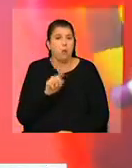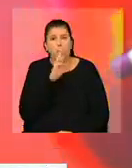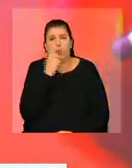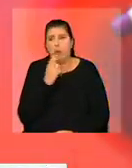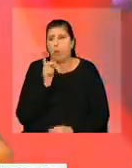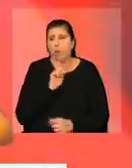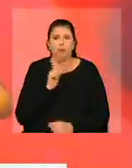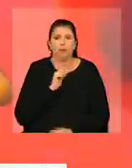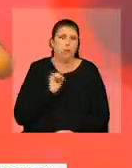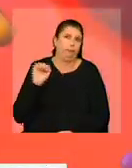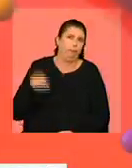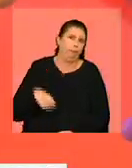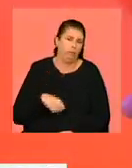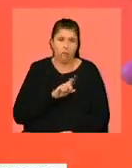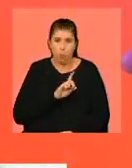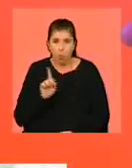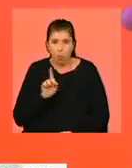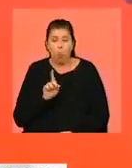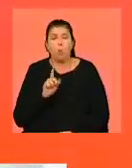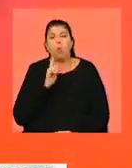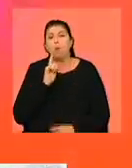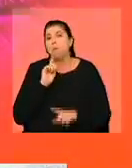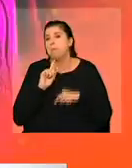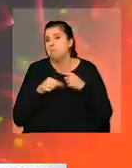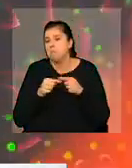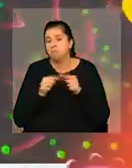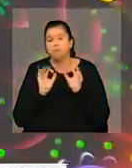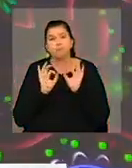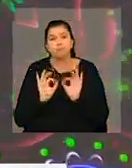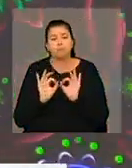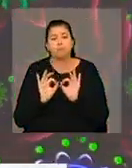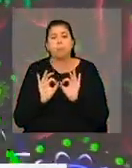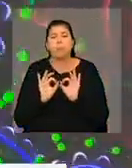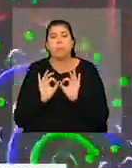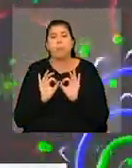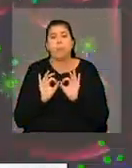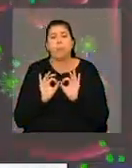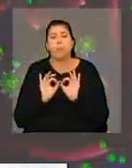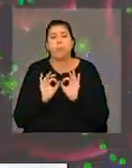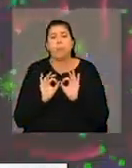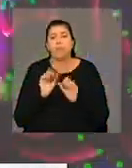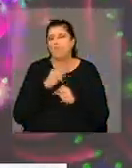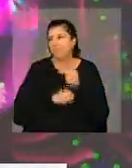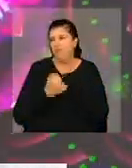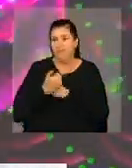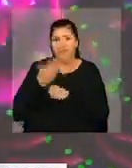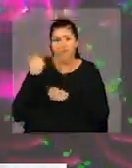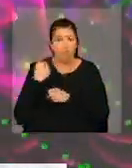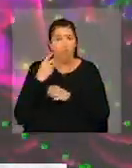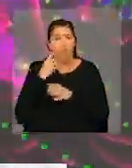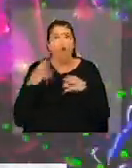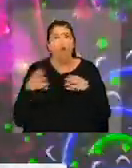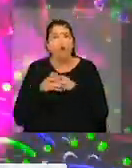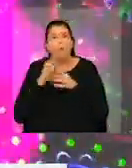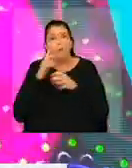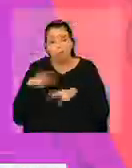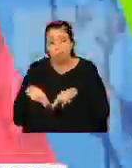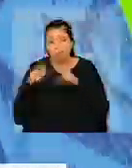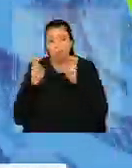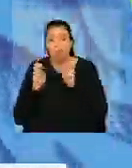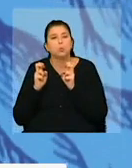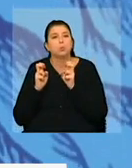indistinto a esta gestación que se está dando a nivel internacional. De hecho, hace algunos años que existe el grupo de estudios estudios